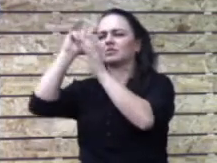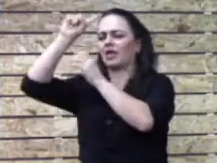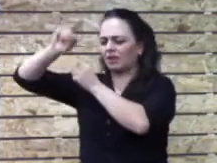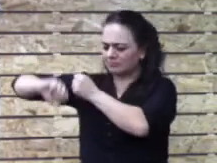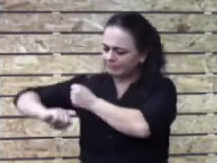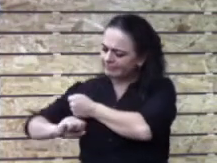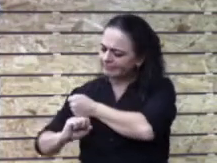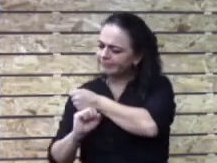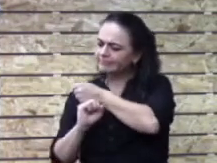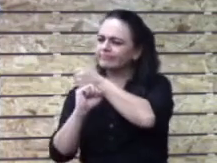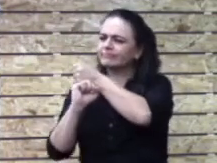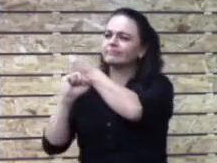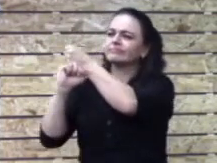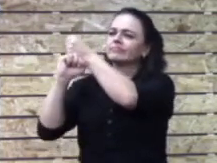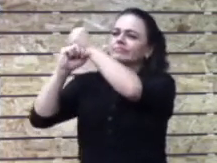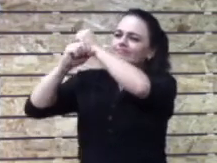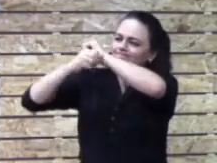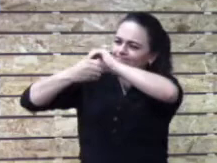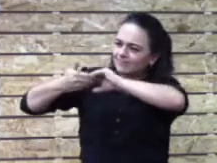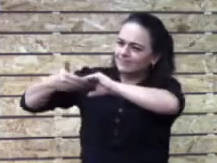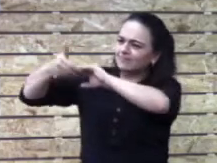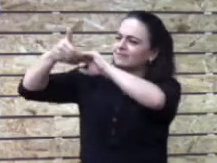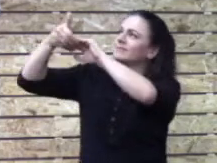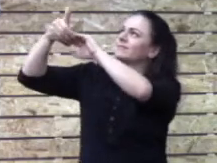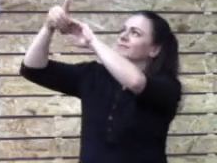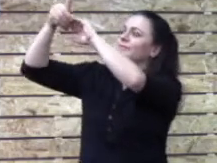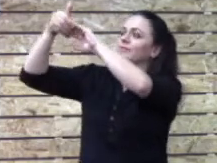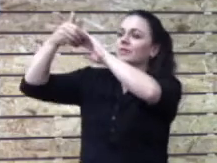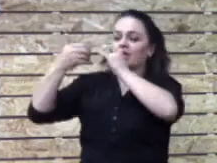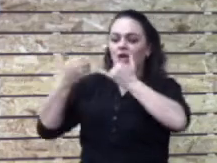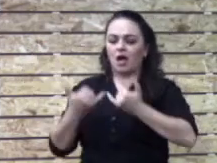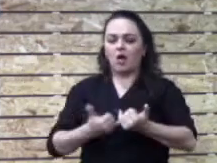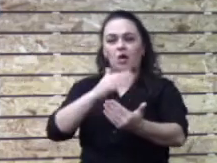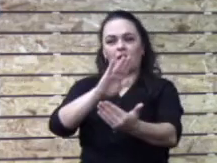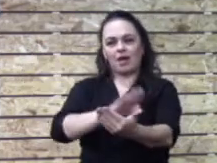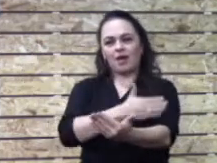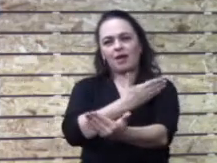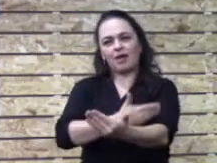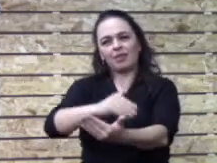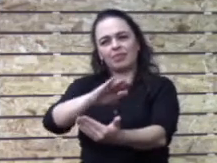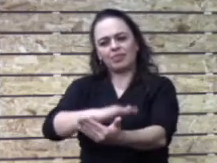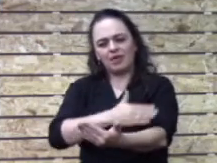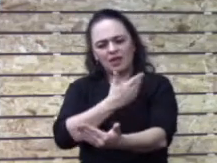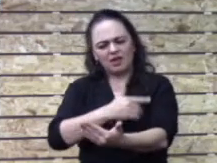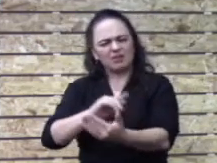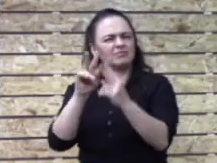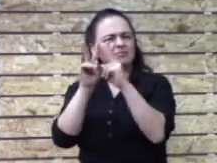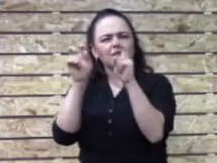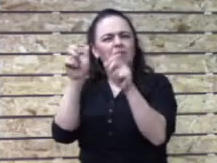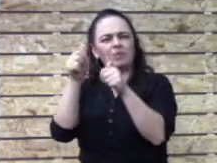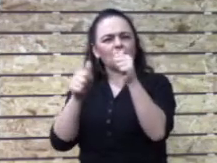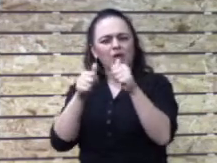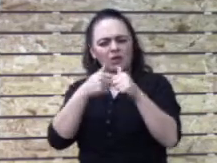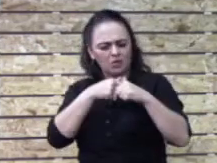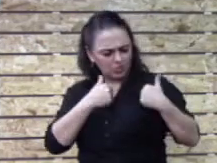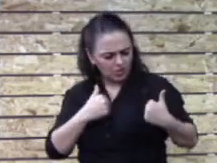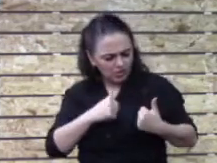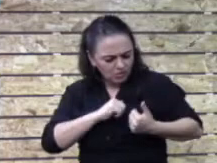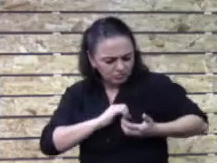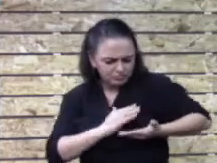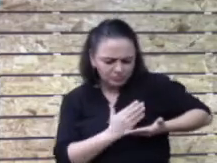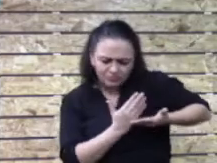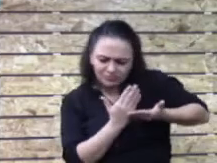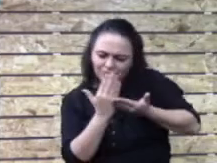a cantar para adorar a Cristo decimos: en ti confía mi corazón, en ti reposa mi